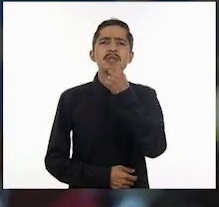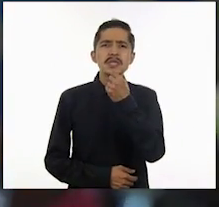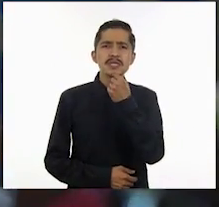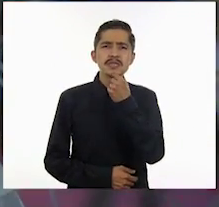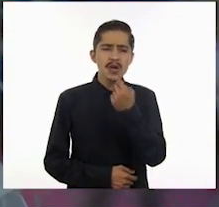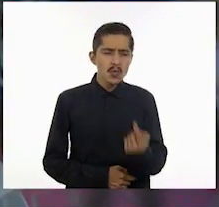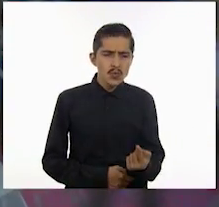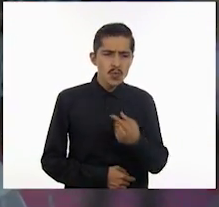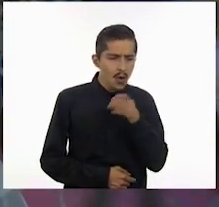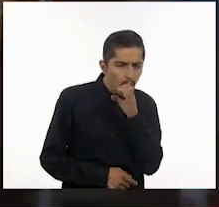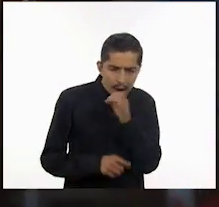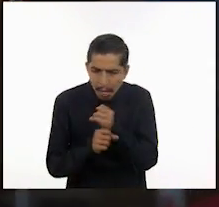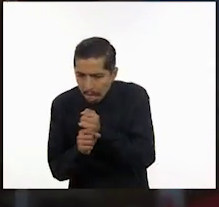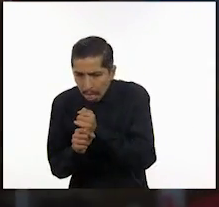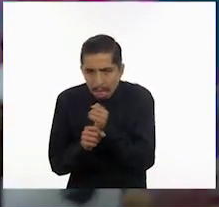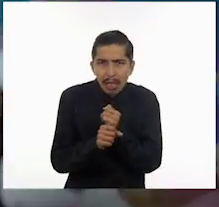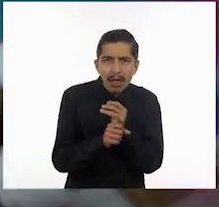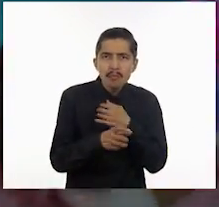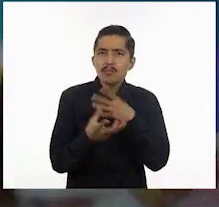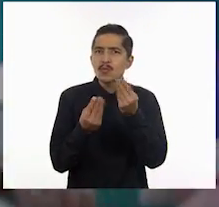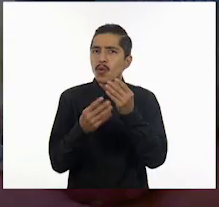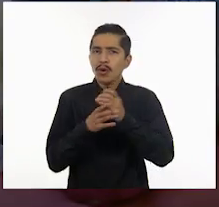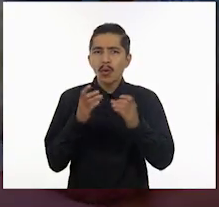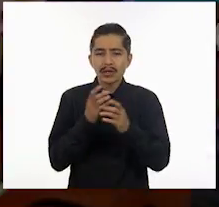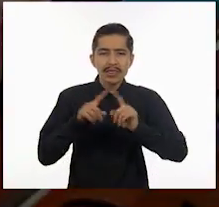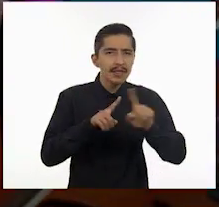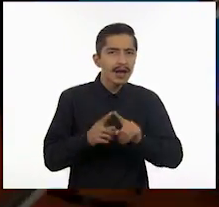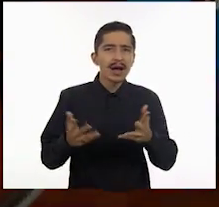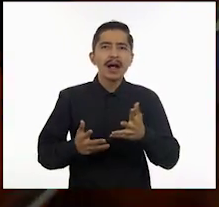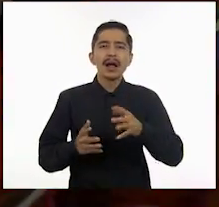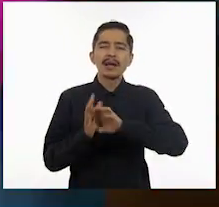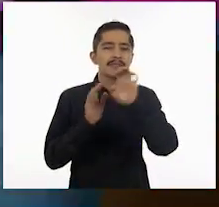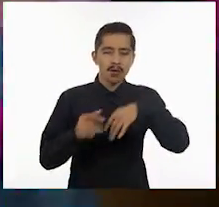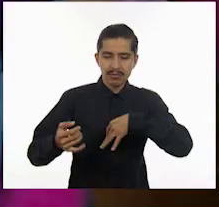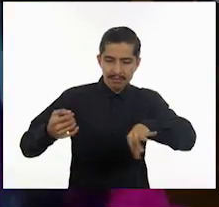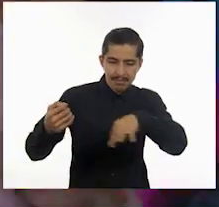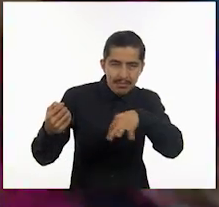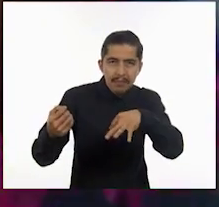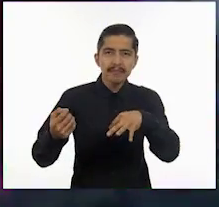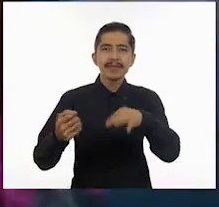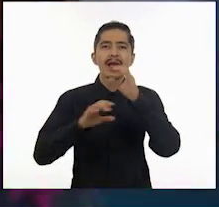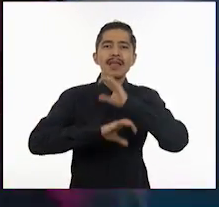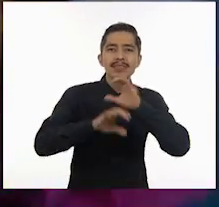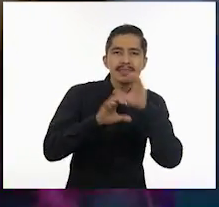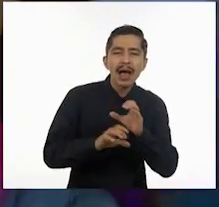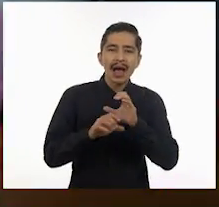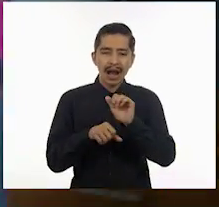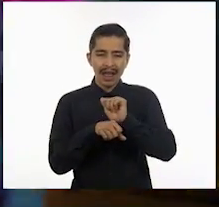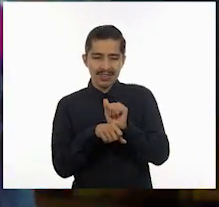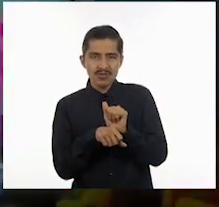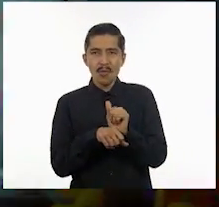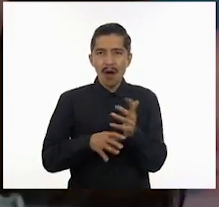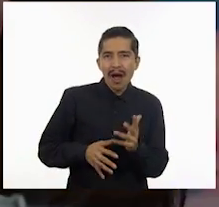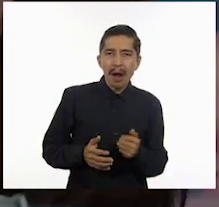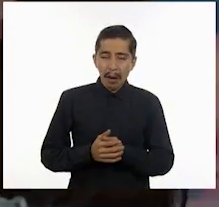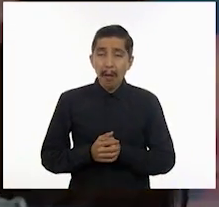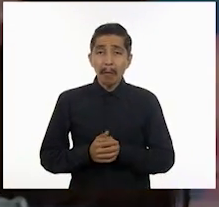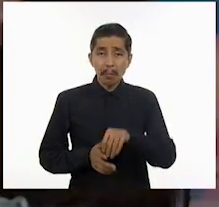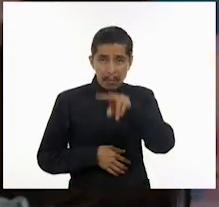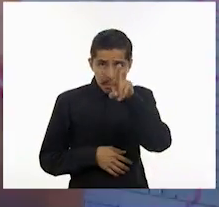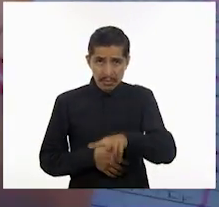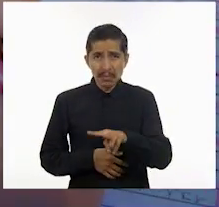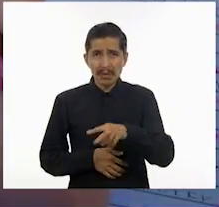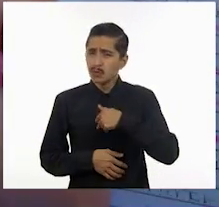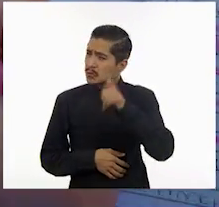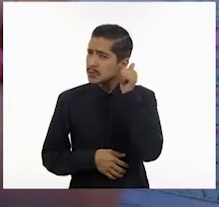muy curiosa y me gustaban hacer muchas cosas diferentes, como tocar violín, cantar, actuar. La verdad,